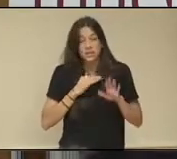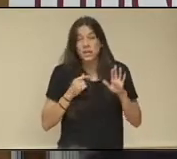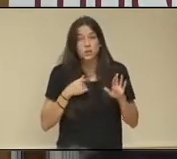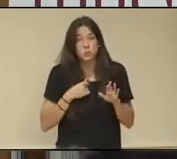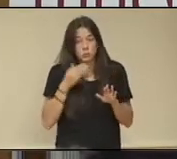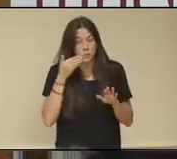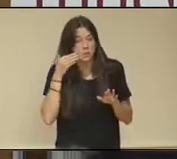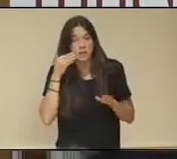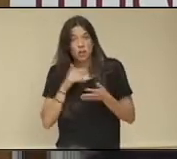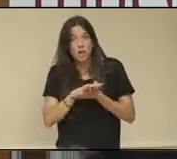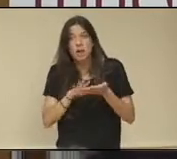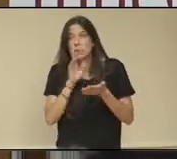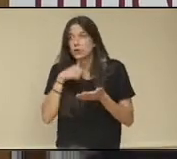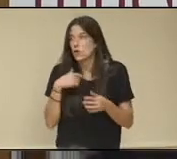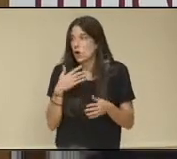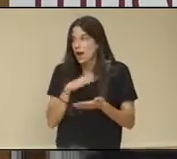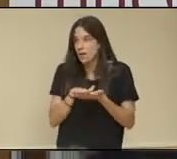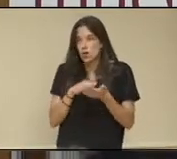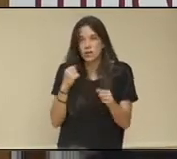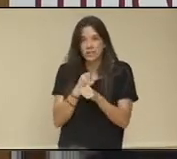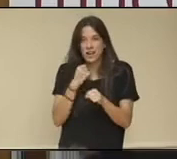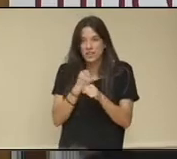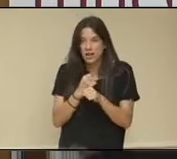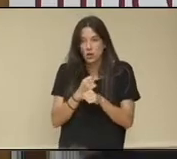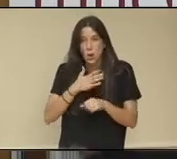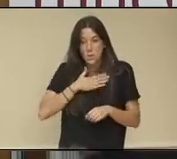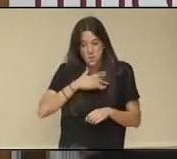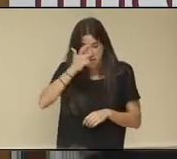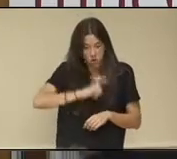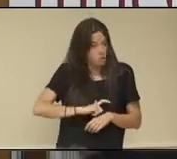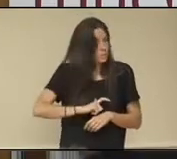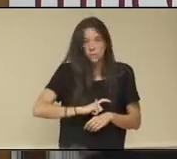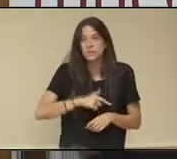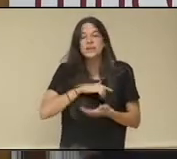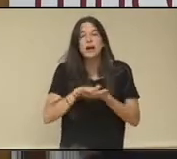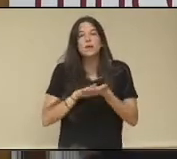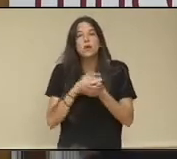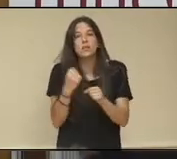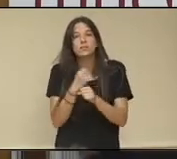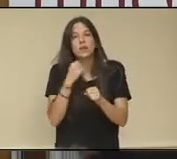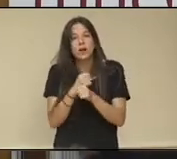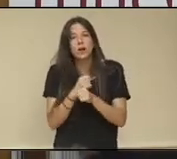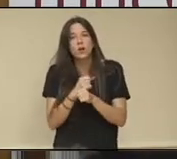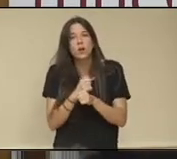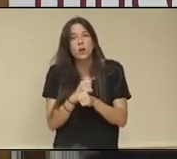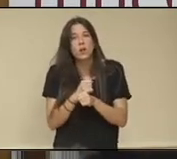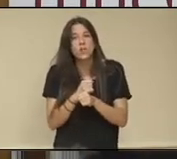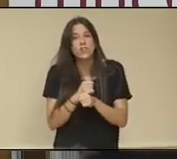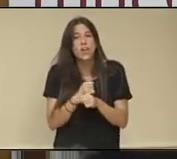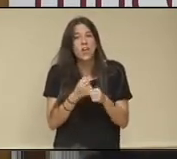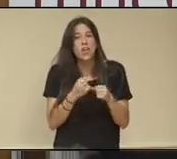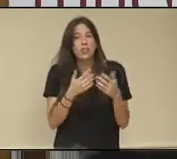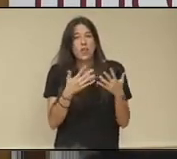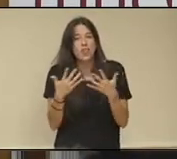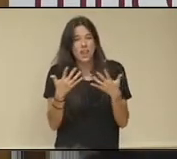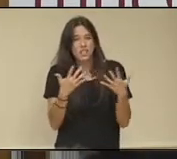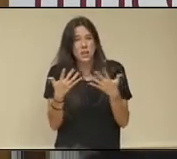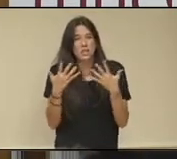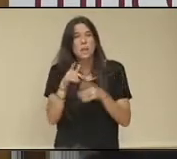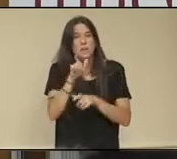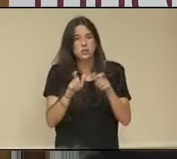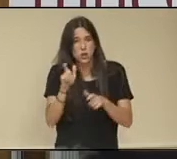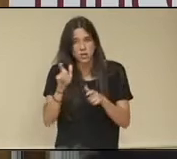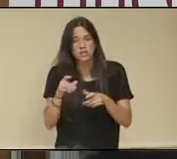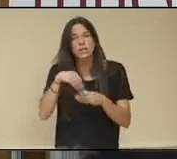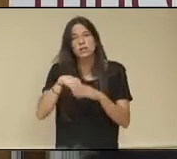porque voy a hablar del trabajo no solamente mío, voy a hablar del trabajo de decenas de personas en la Universidad de Zaragoza,